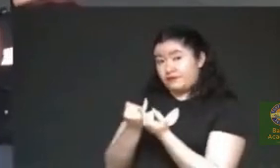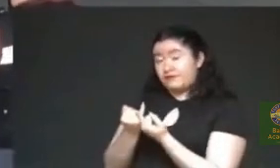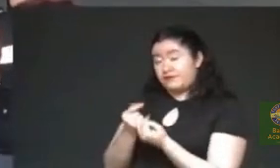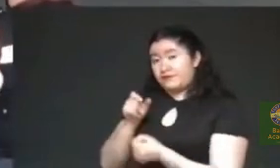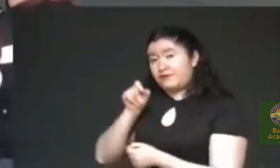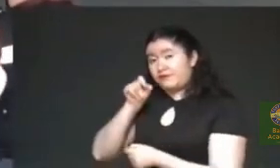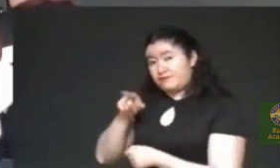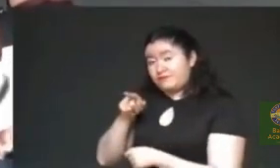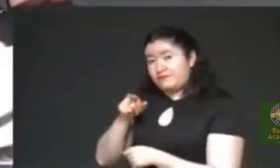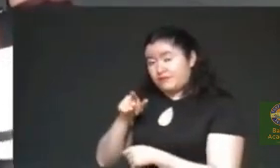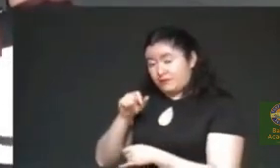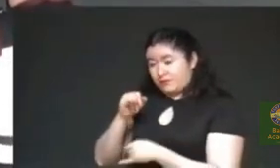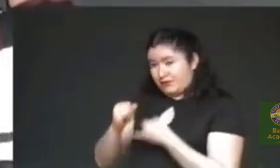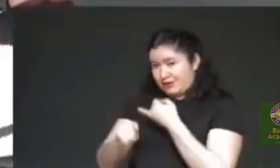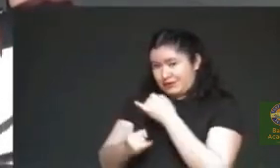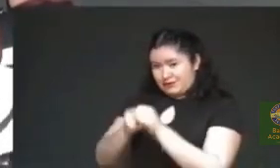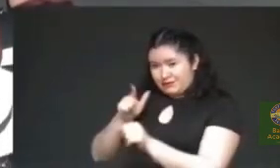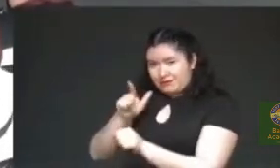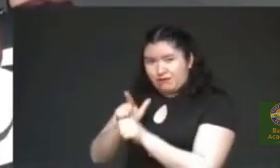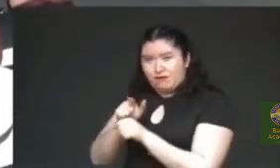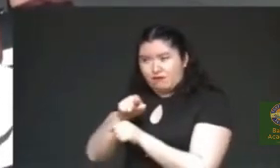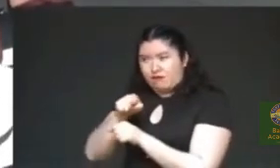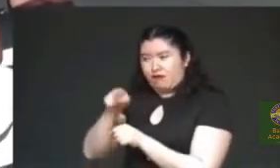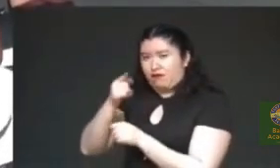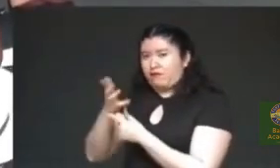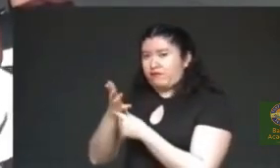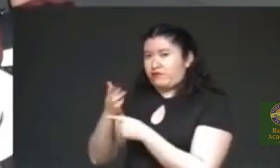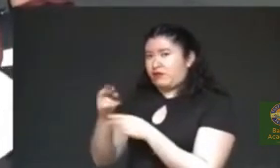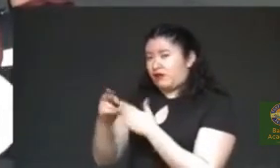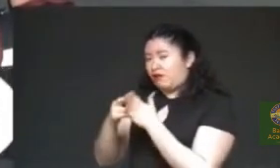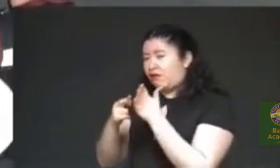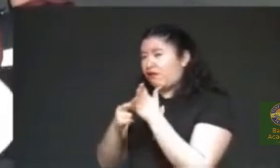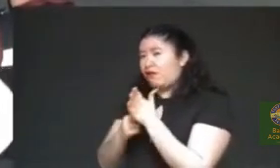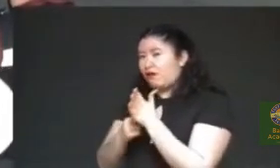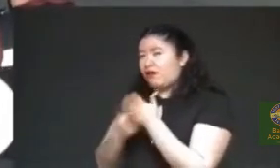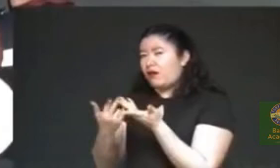de los estándares internacionales. ¿Nos podría explicar un poco esta comparación?